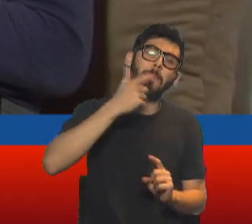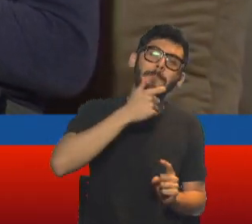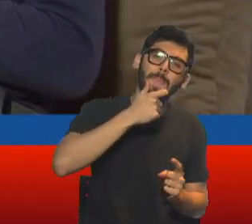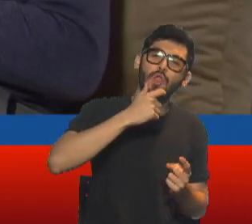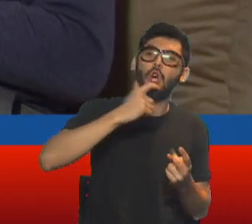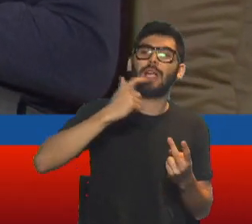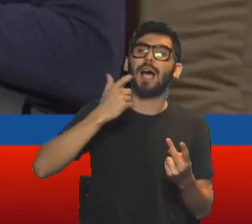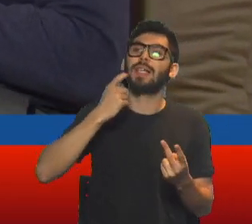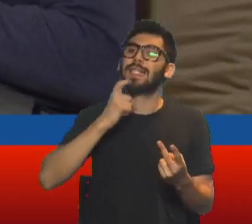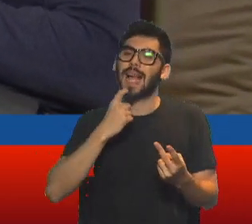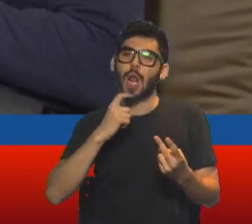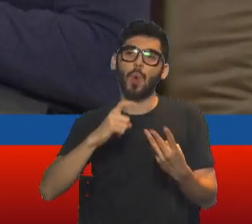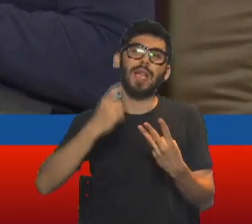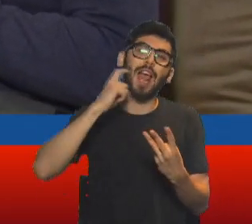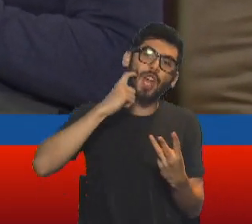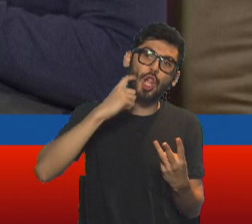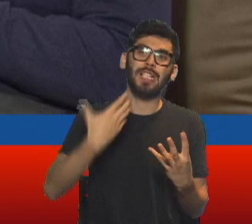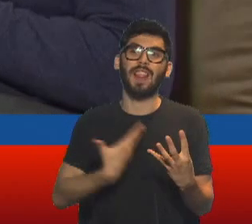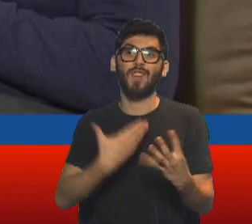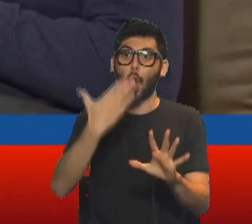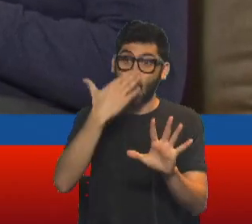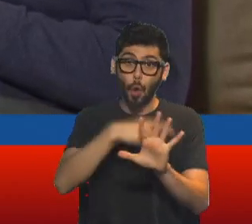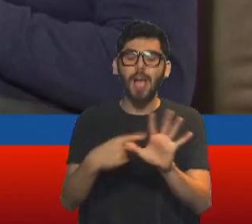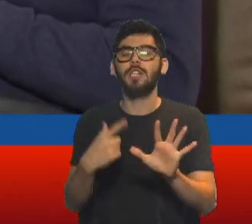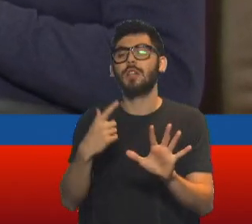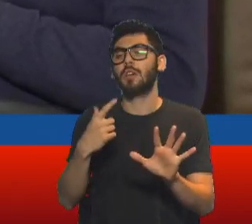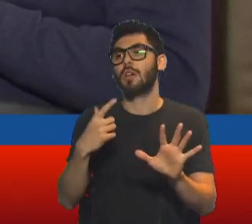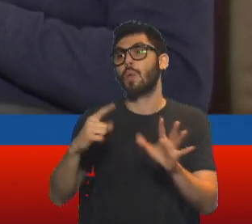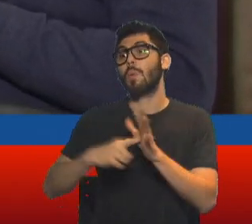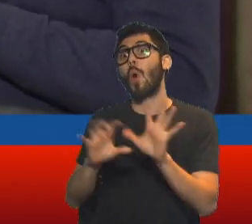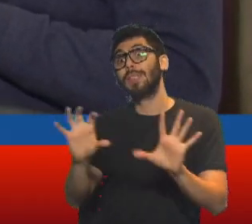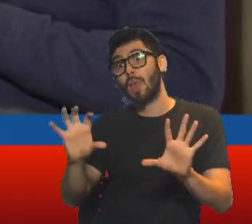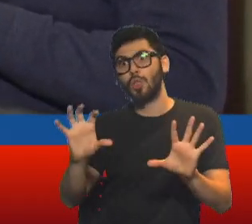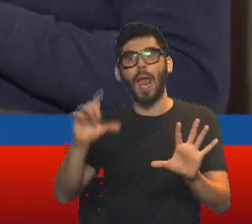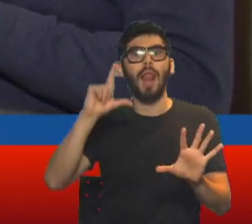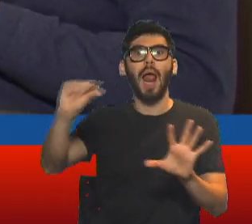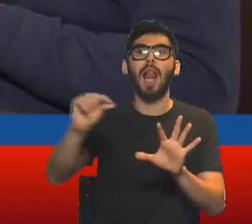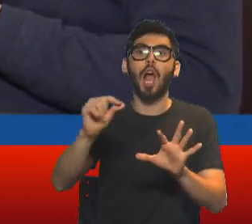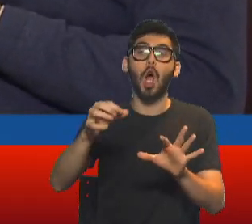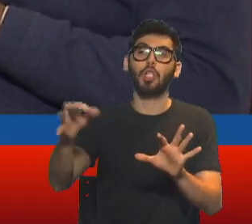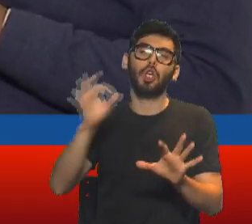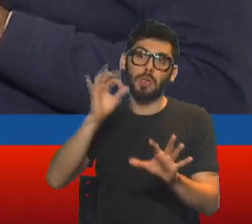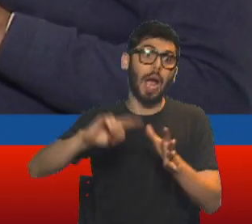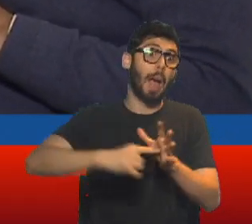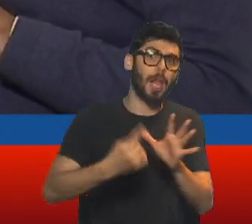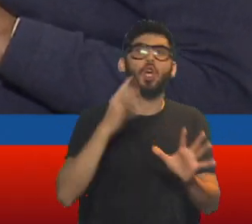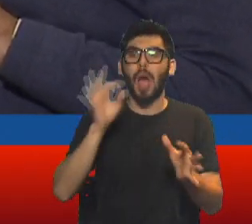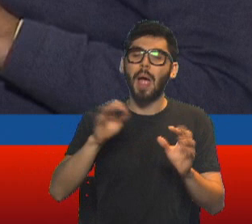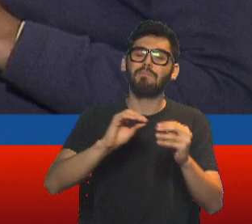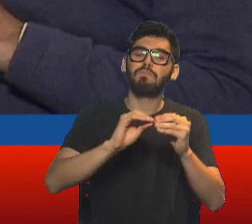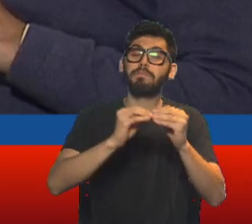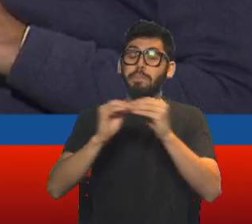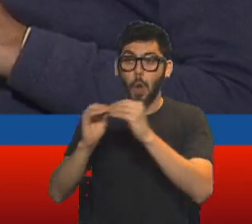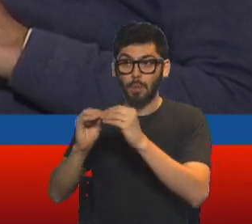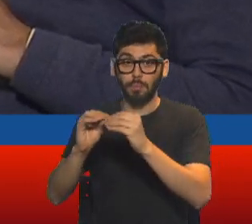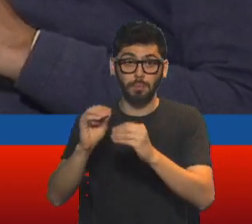Luis, Entre Ríos, Santa Fe, Córdoba, interior de provincia de Buenos Aires, ciudad de Buenos Aires, pero no me